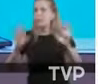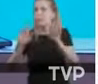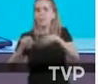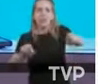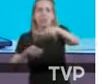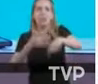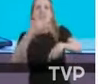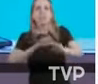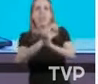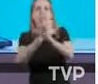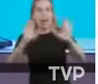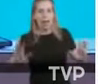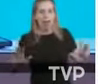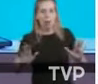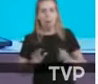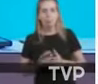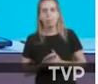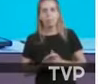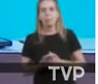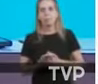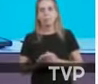dudas y no haya...